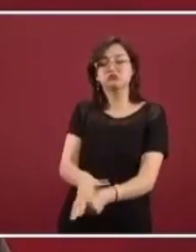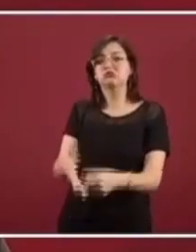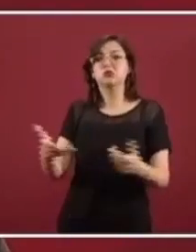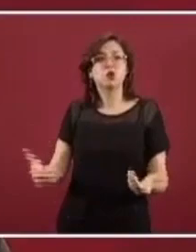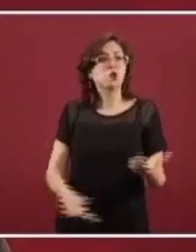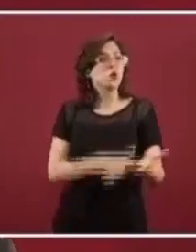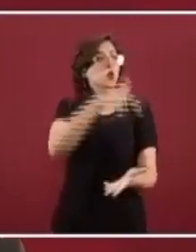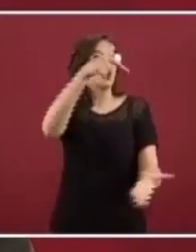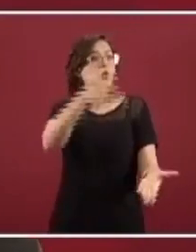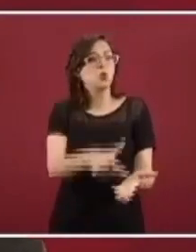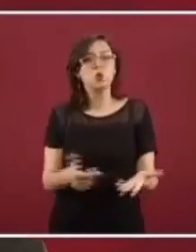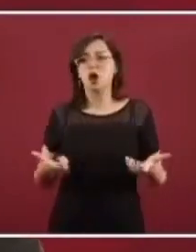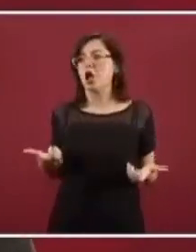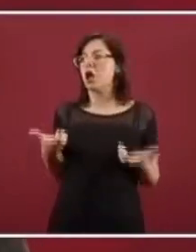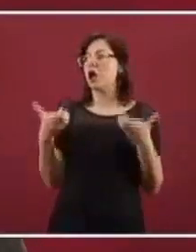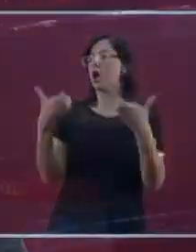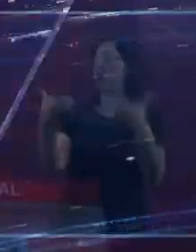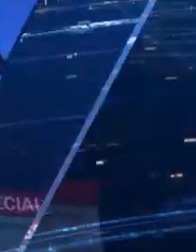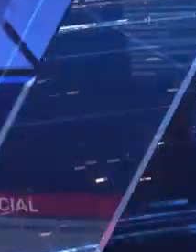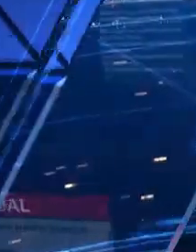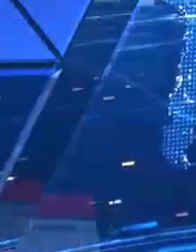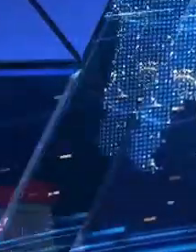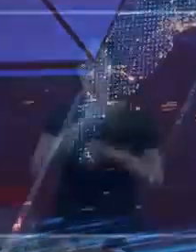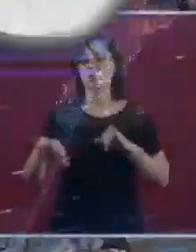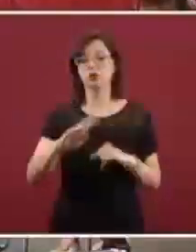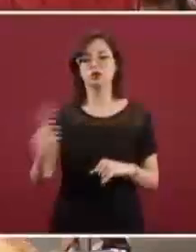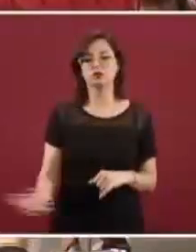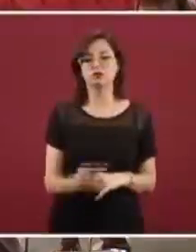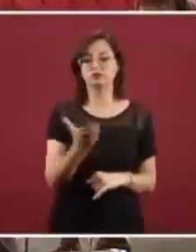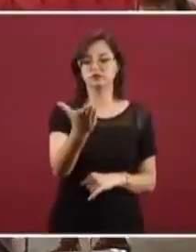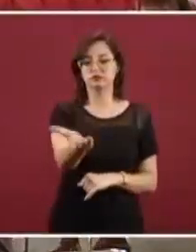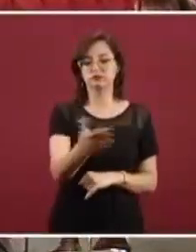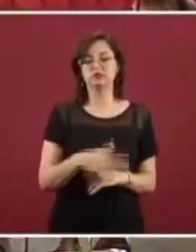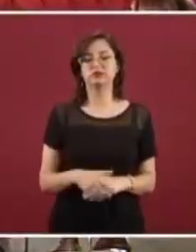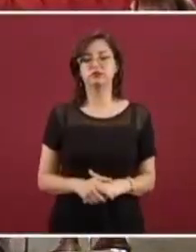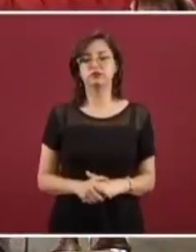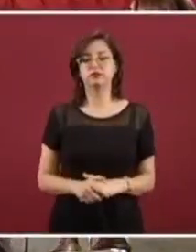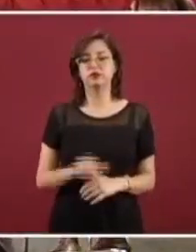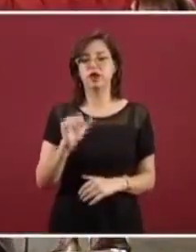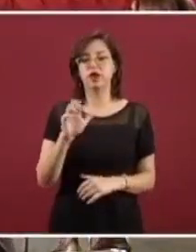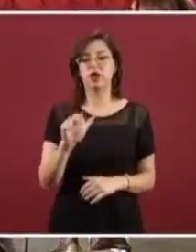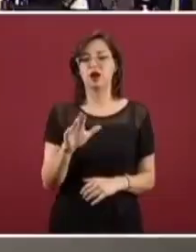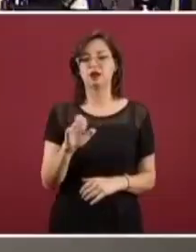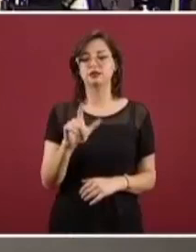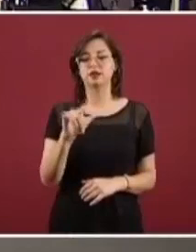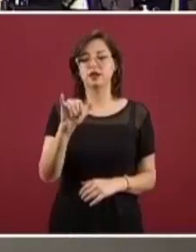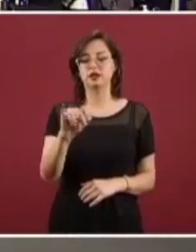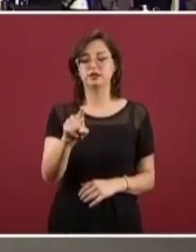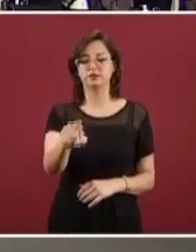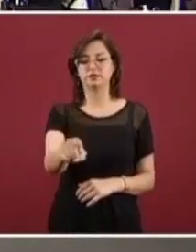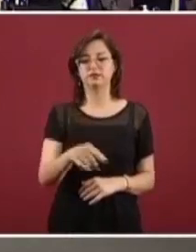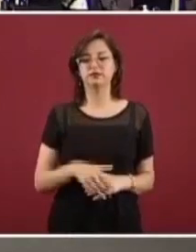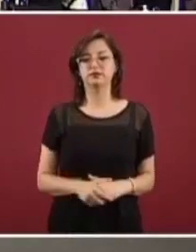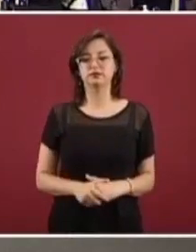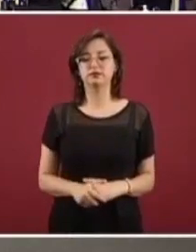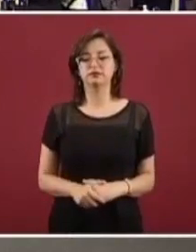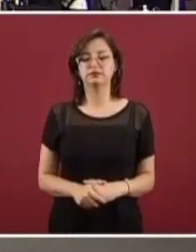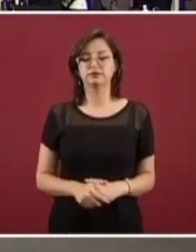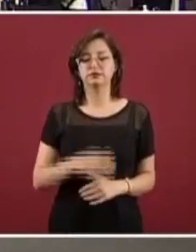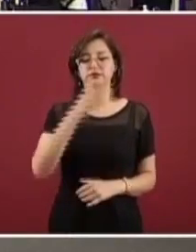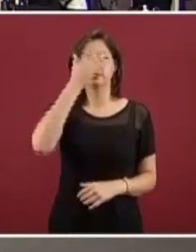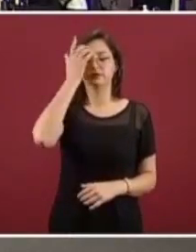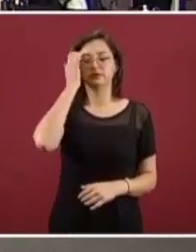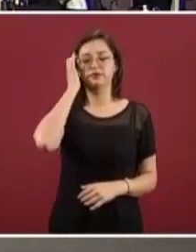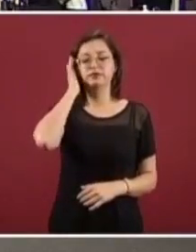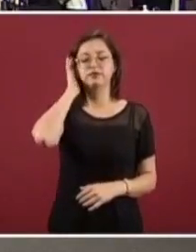resguardar las vías de comunicación, proteger a la sociedad. Esta es la información que se dio a conocer por parte del secretario de Relaciones Exteriores, en donde dijo que el